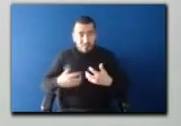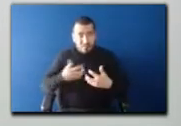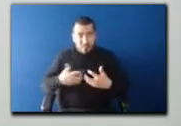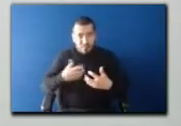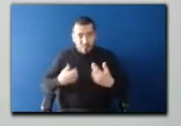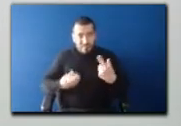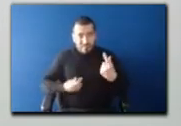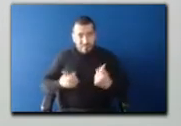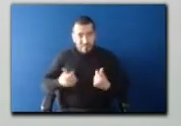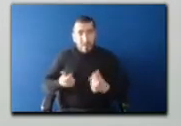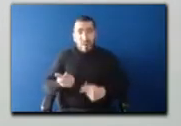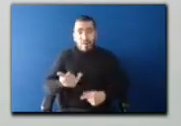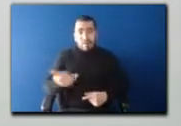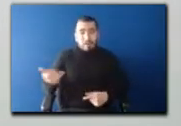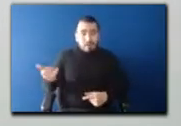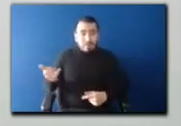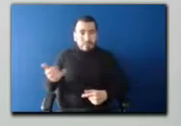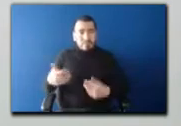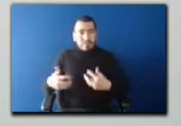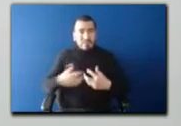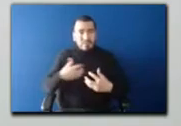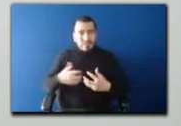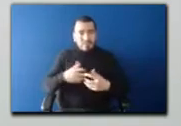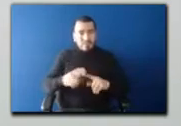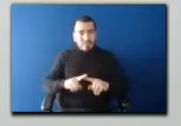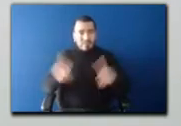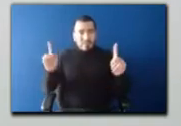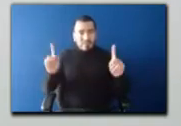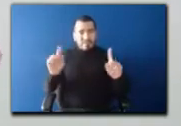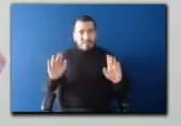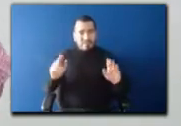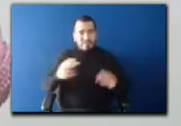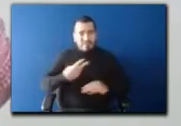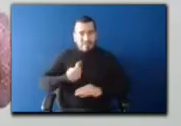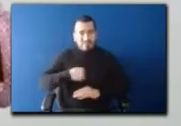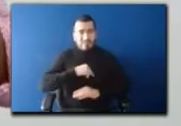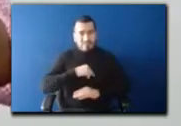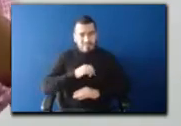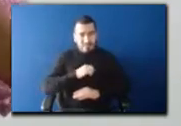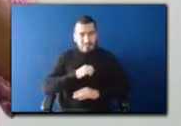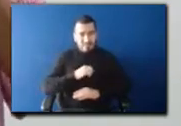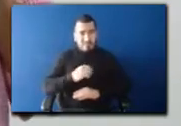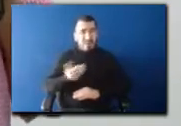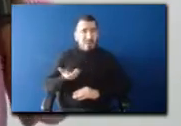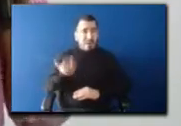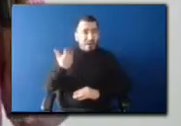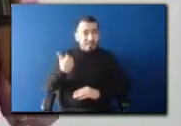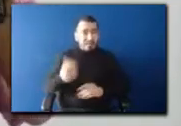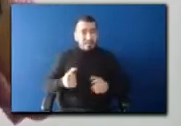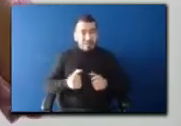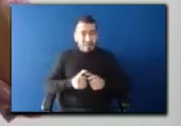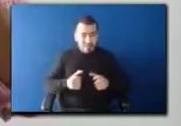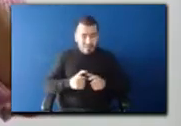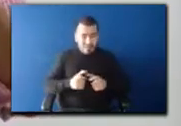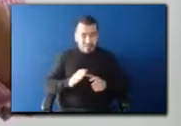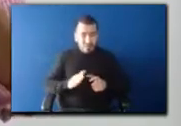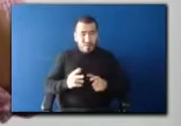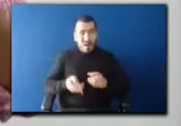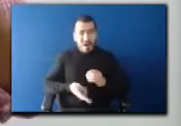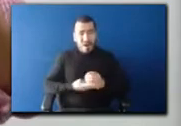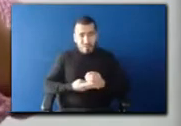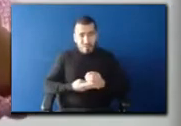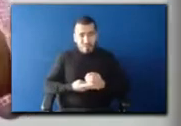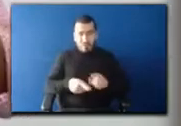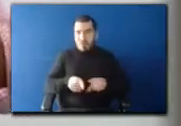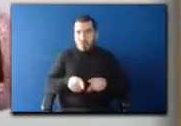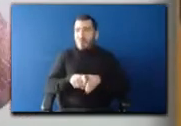un segmento o una situación muy diferente a la que tradicionalmente tenía. Antes, tener una cuenta de ahorros o una cuenta corriente era como tener la visa para ir a los